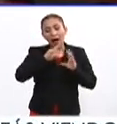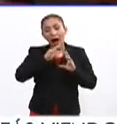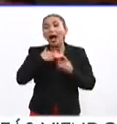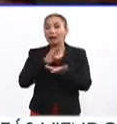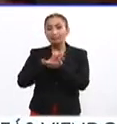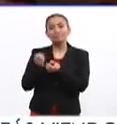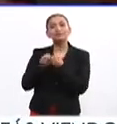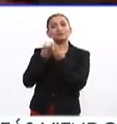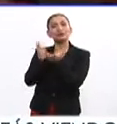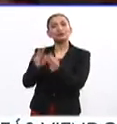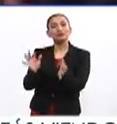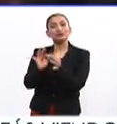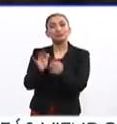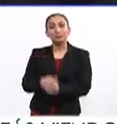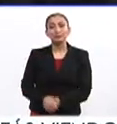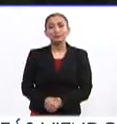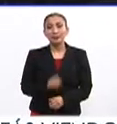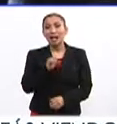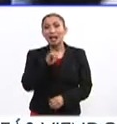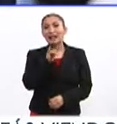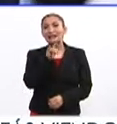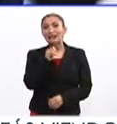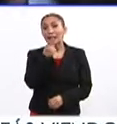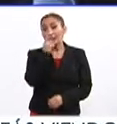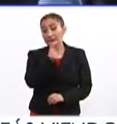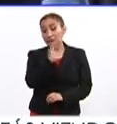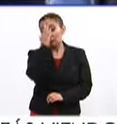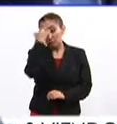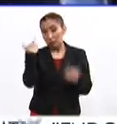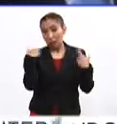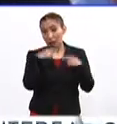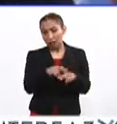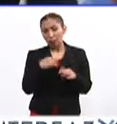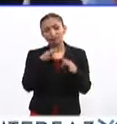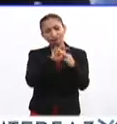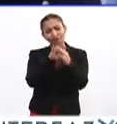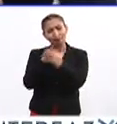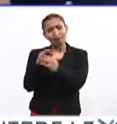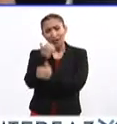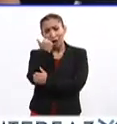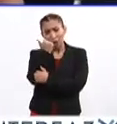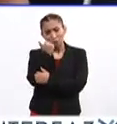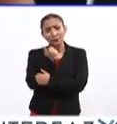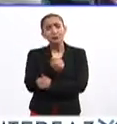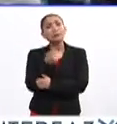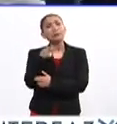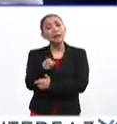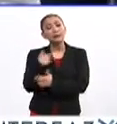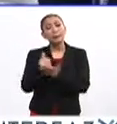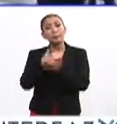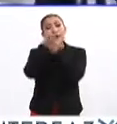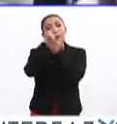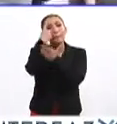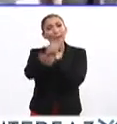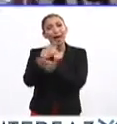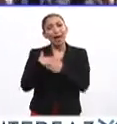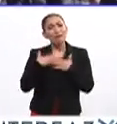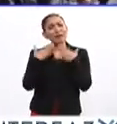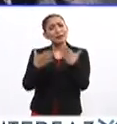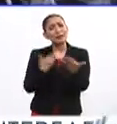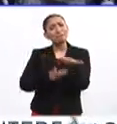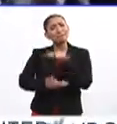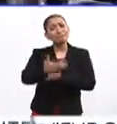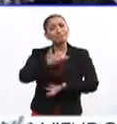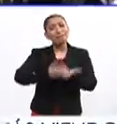para poder explicar las cosas. Elisa Garay reconoce ser una maestra empática con sus alumnos, lo que le ha permitido ganarse su